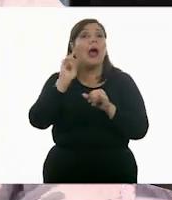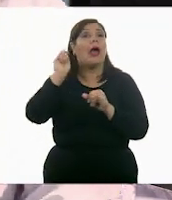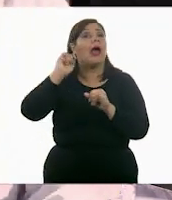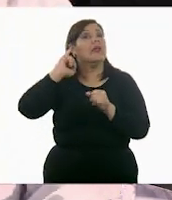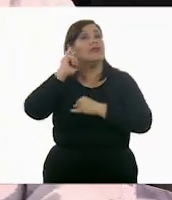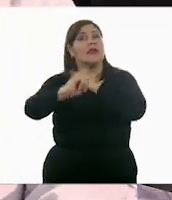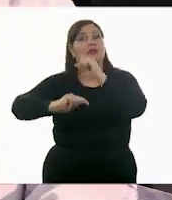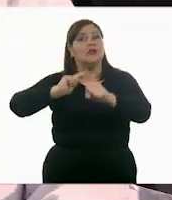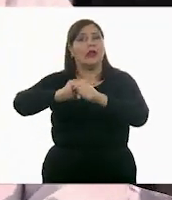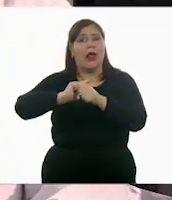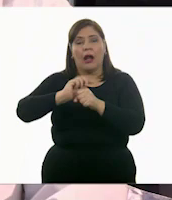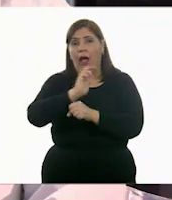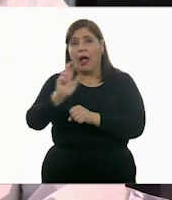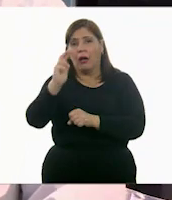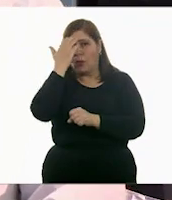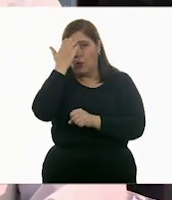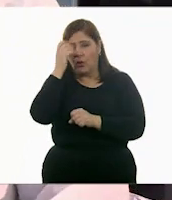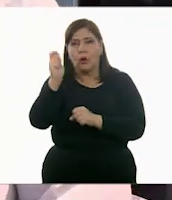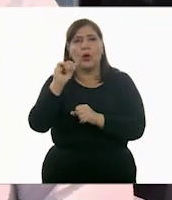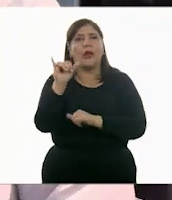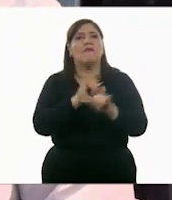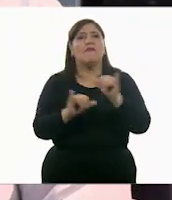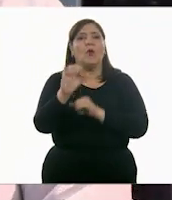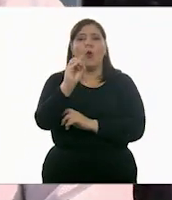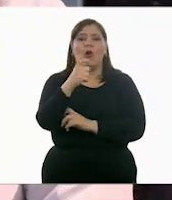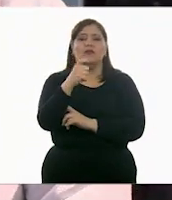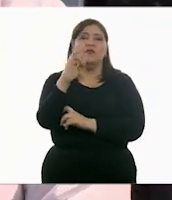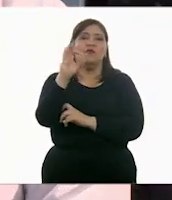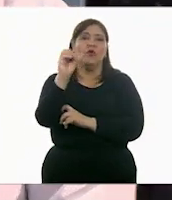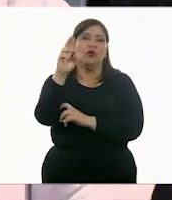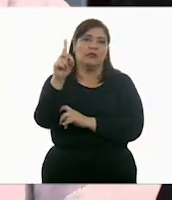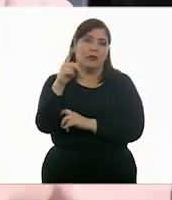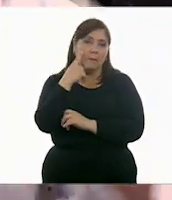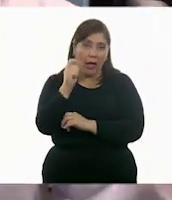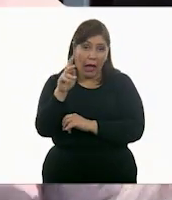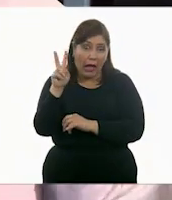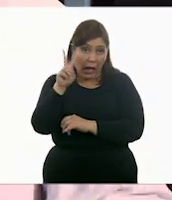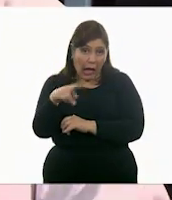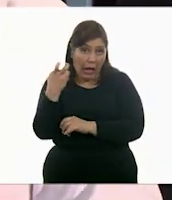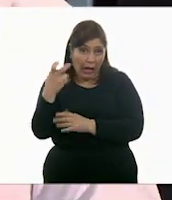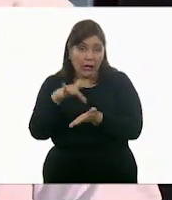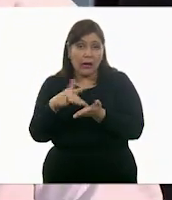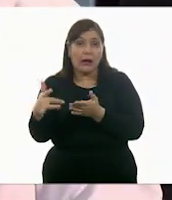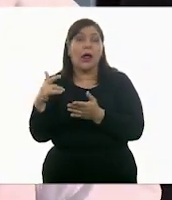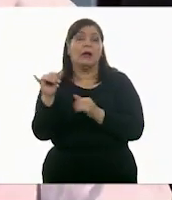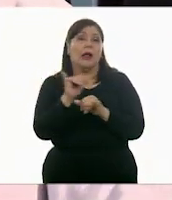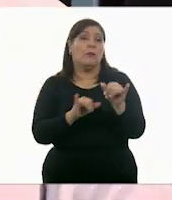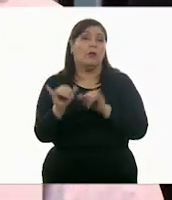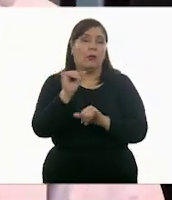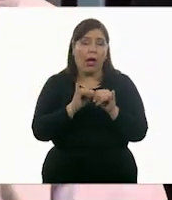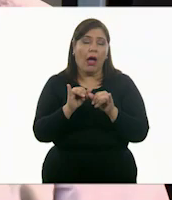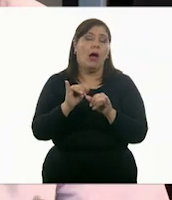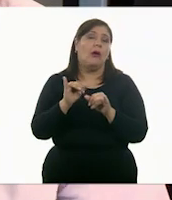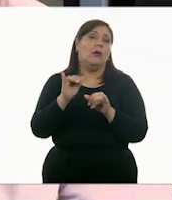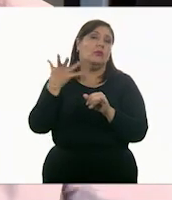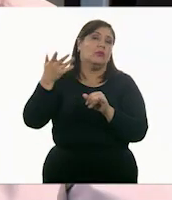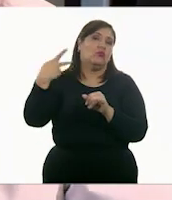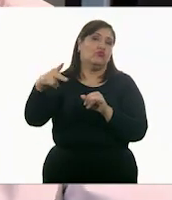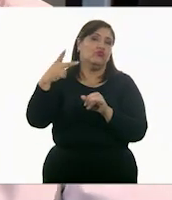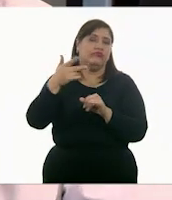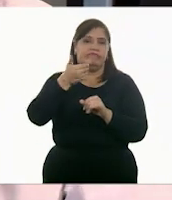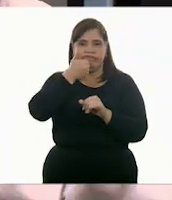En este caso es un laboratorio de la Universidad de Oxford, porque este laboratorio ha tenido una trayectoria y bueno,